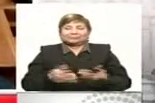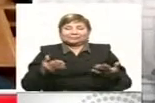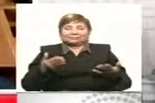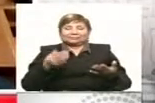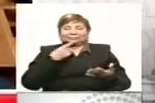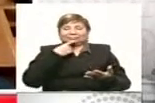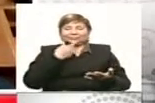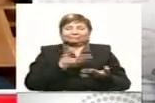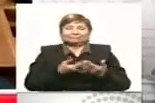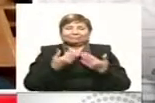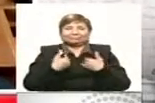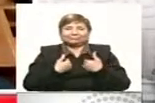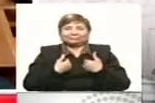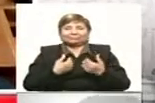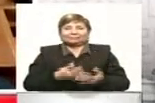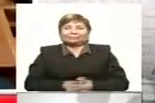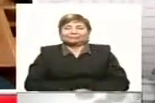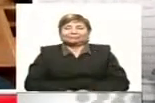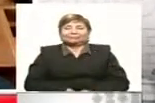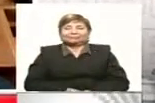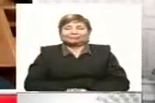hemos tenido